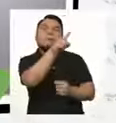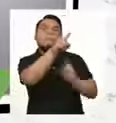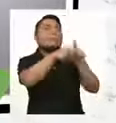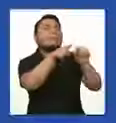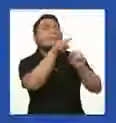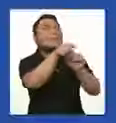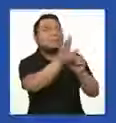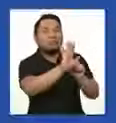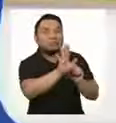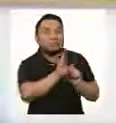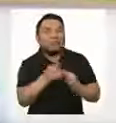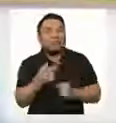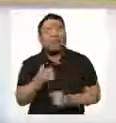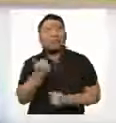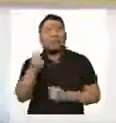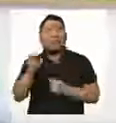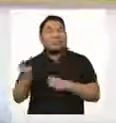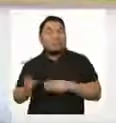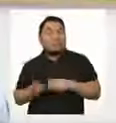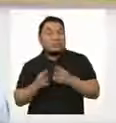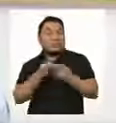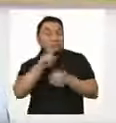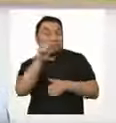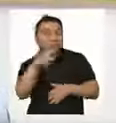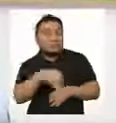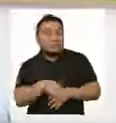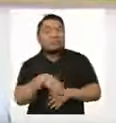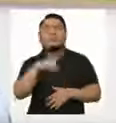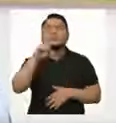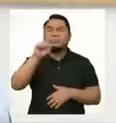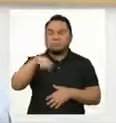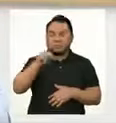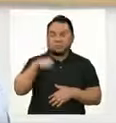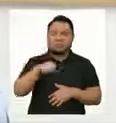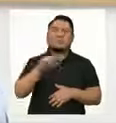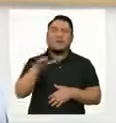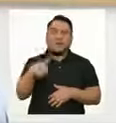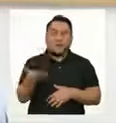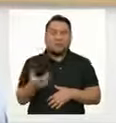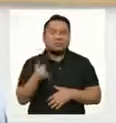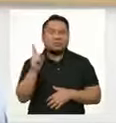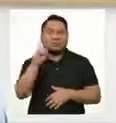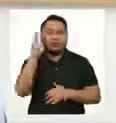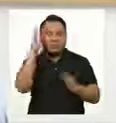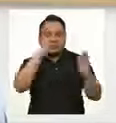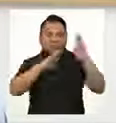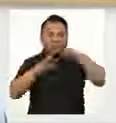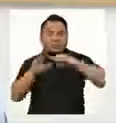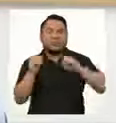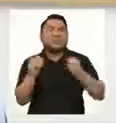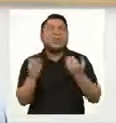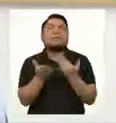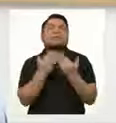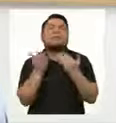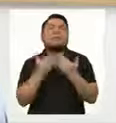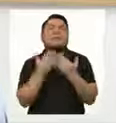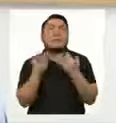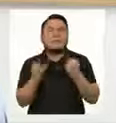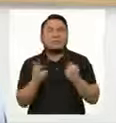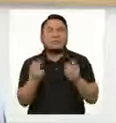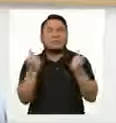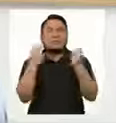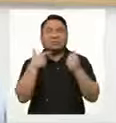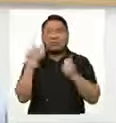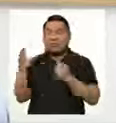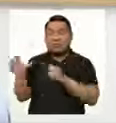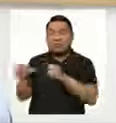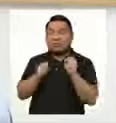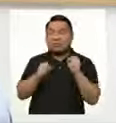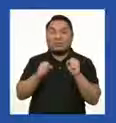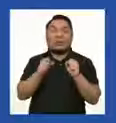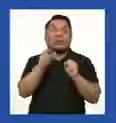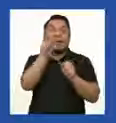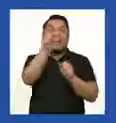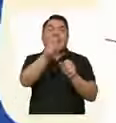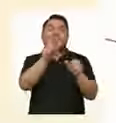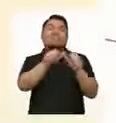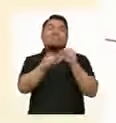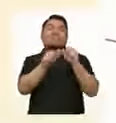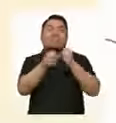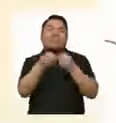encuestas? Sí, sí la hay y no te preocupes. Ya verás qué sencillo y rápido será recuperar esos valores